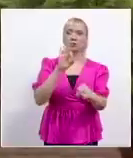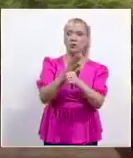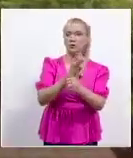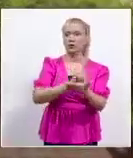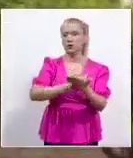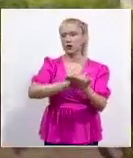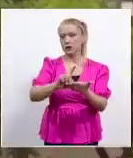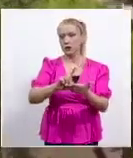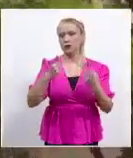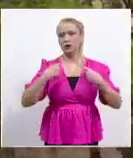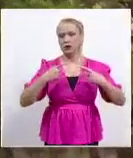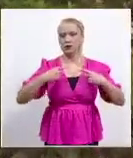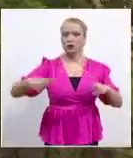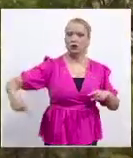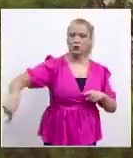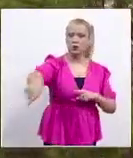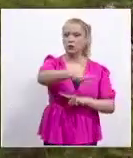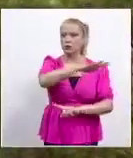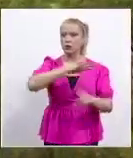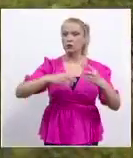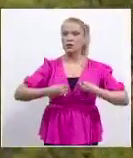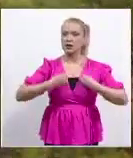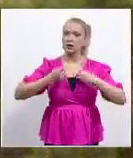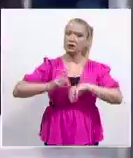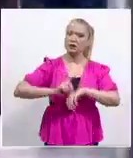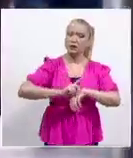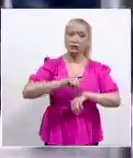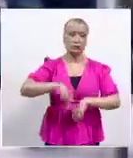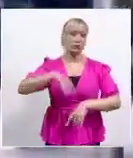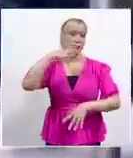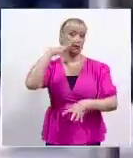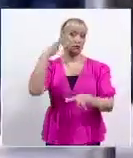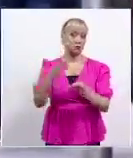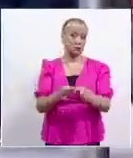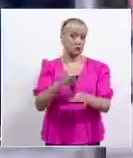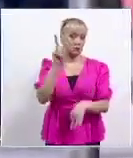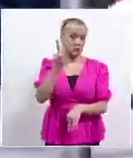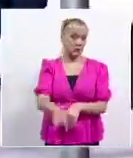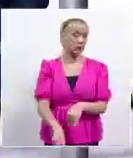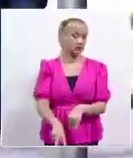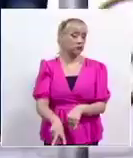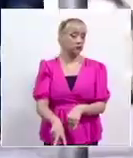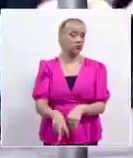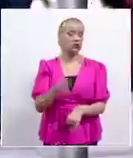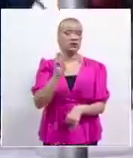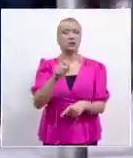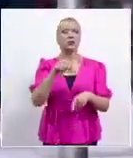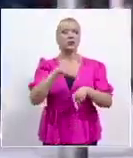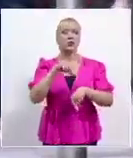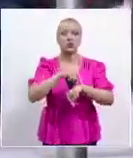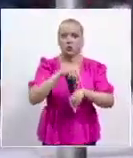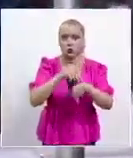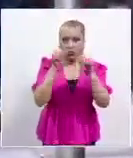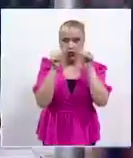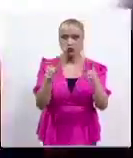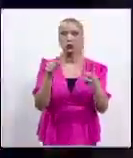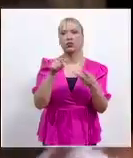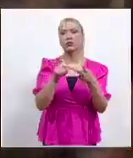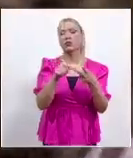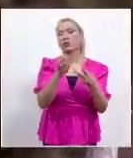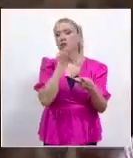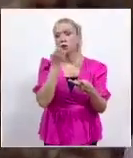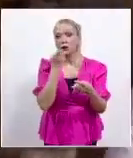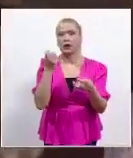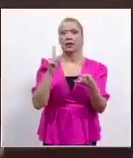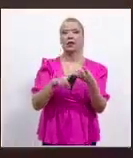derechos sociales es un compromiso del Poder Judicial Federal, entre los que se encuentran la salud, la educación, la vivienda y los